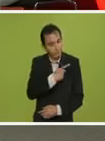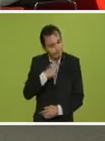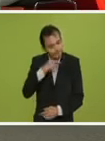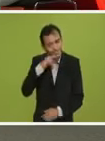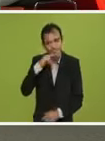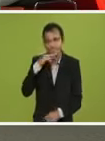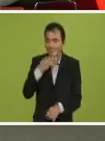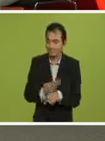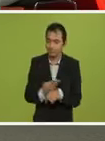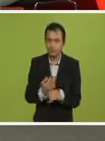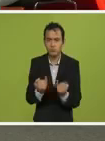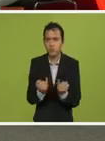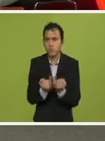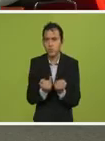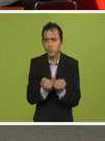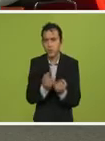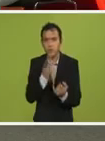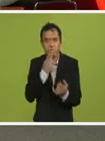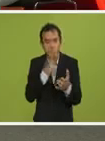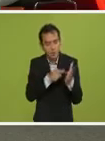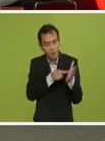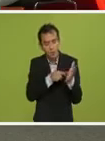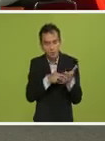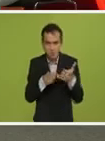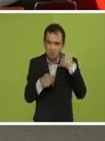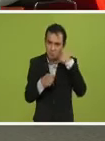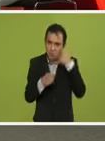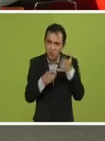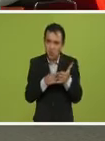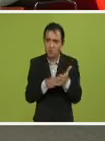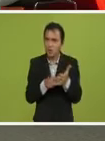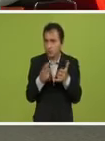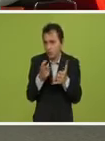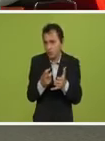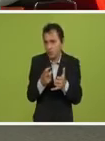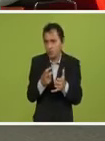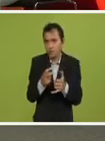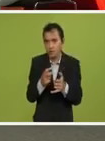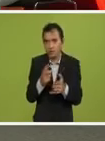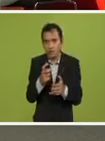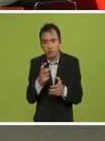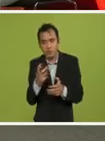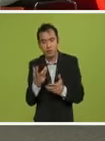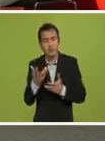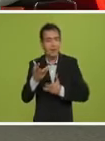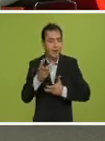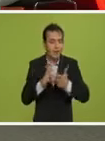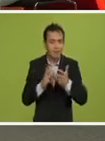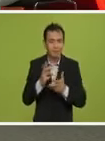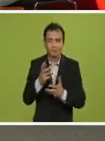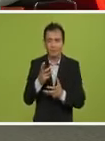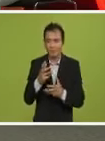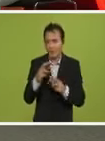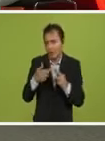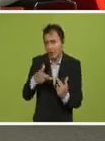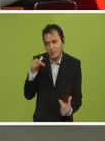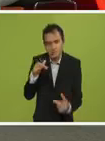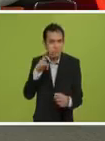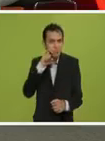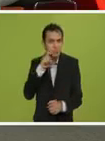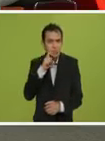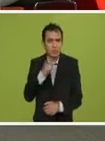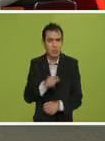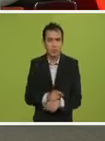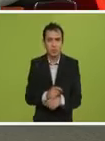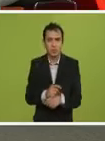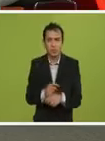y también utilizamos el celular y también estamos en esta parte erótica, quizá con alguna pareja, o también tendemos a caer